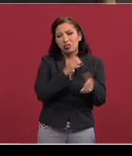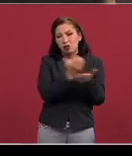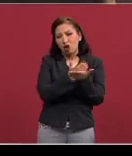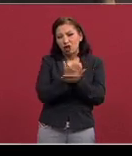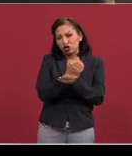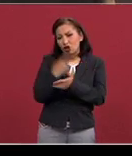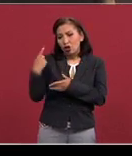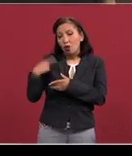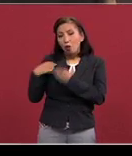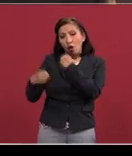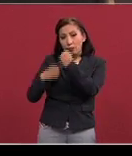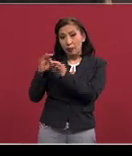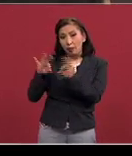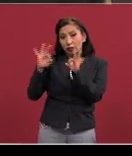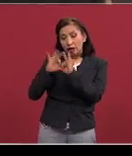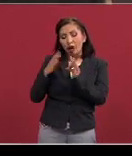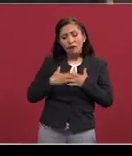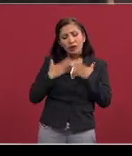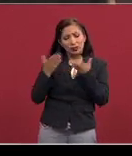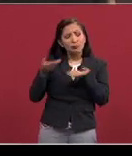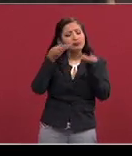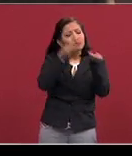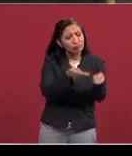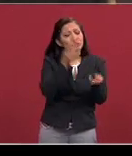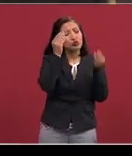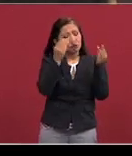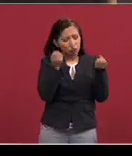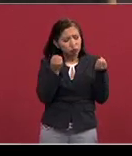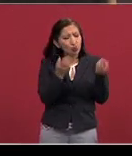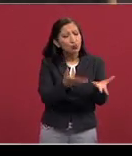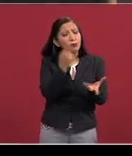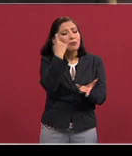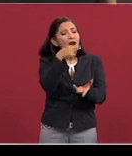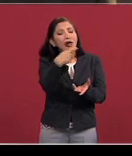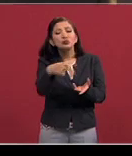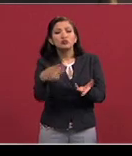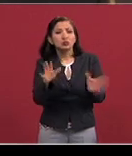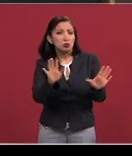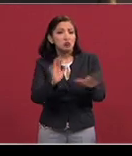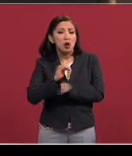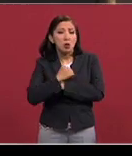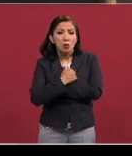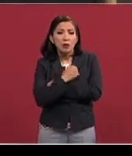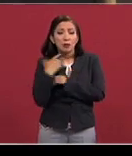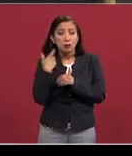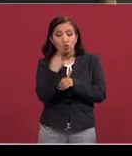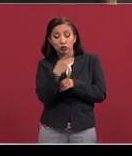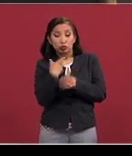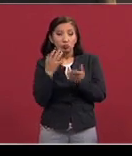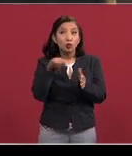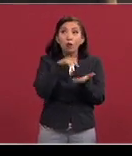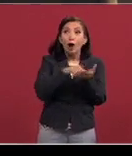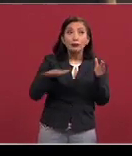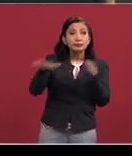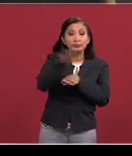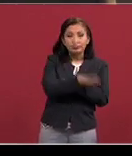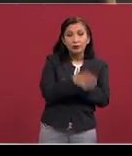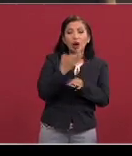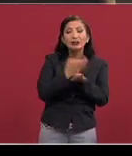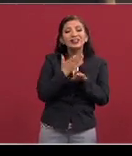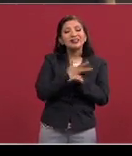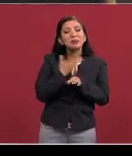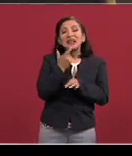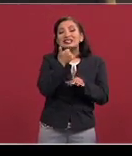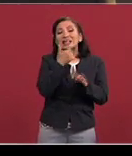gente que tiene obra importante, la confianza que le tiene a este museo por sus capacidades, sus cualidades, sus instalaciones, a la fecha